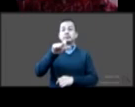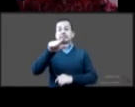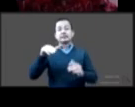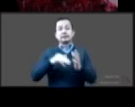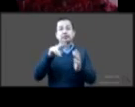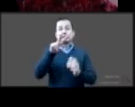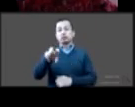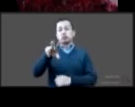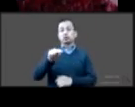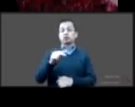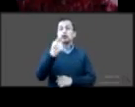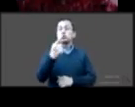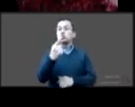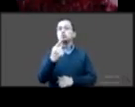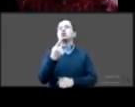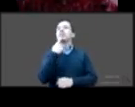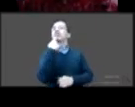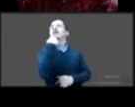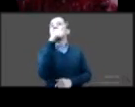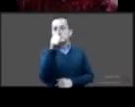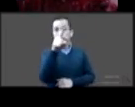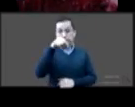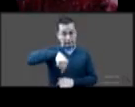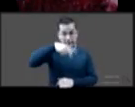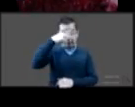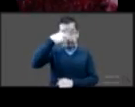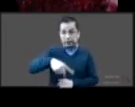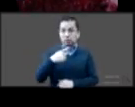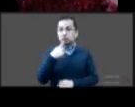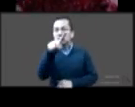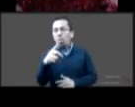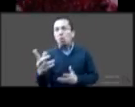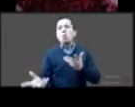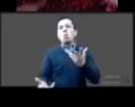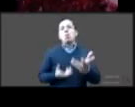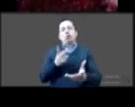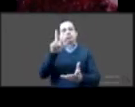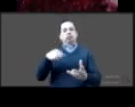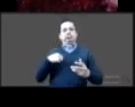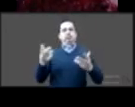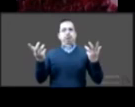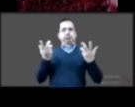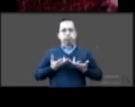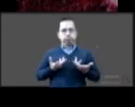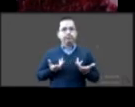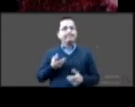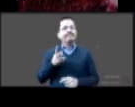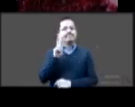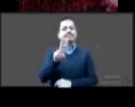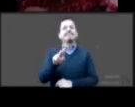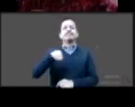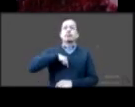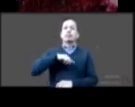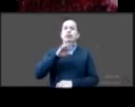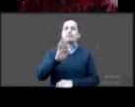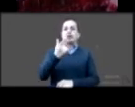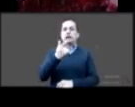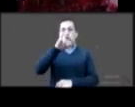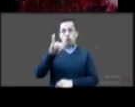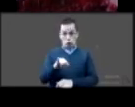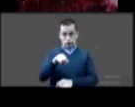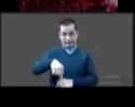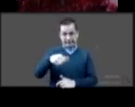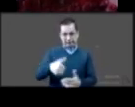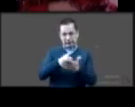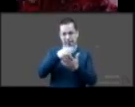827,288 denuncias en México. Bueno, entonces no puede quedarse atrás la Fiscalía de la Ciudad de